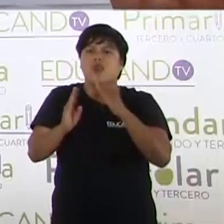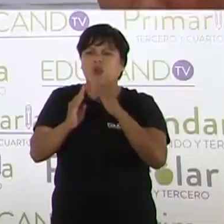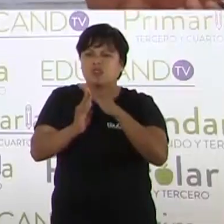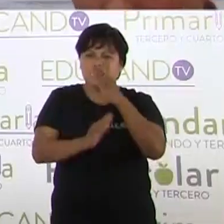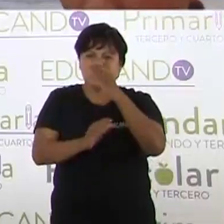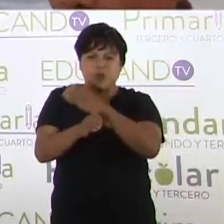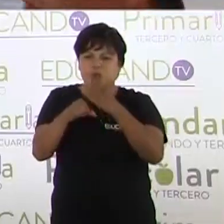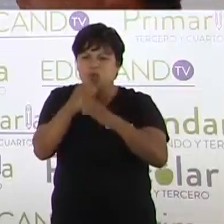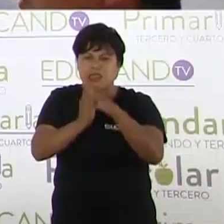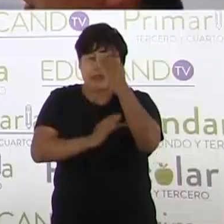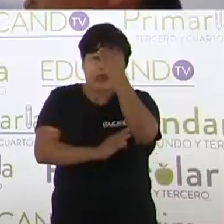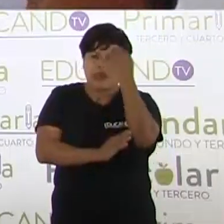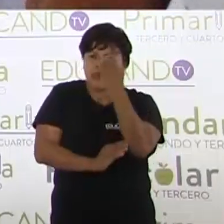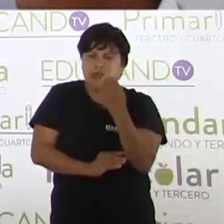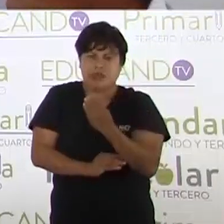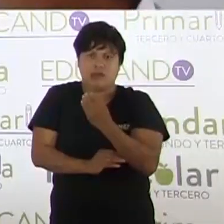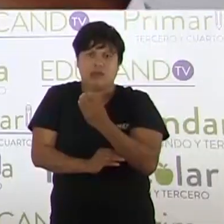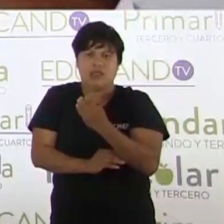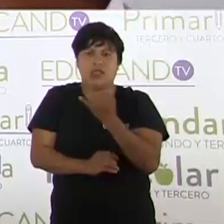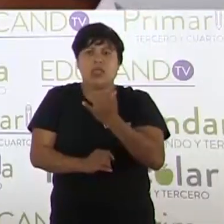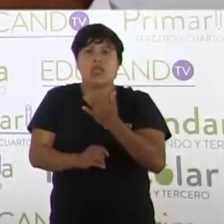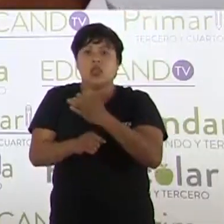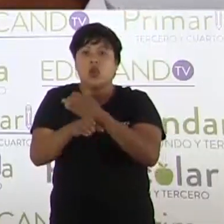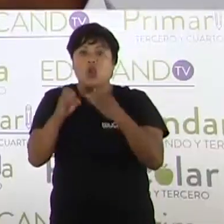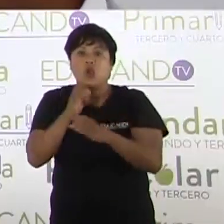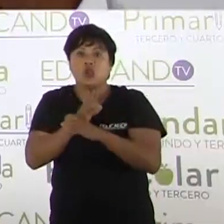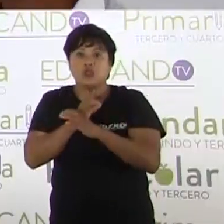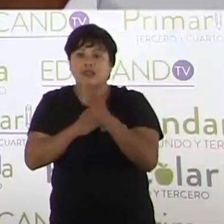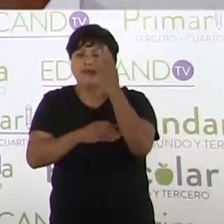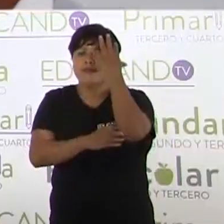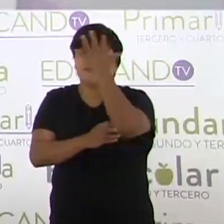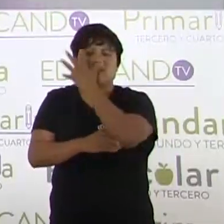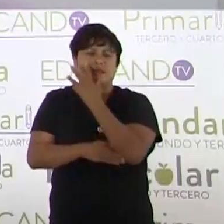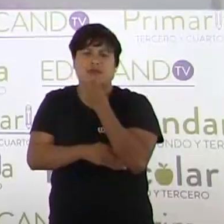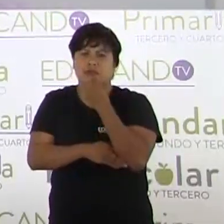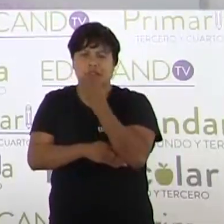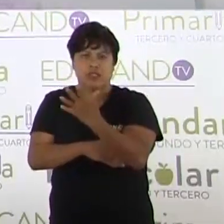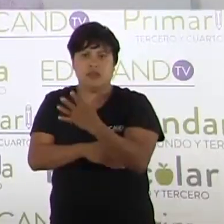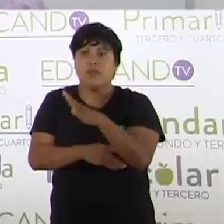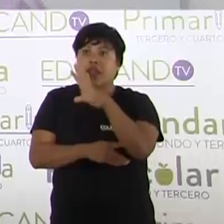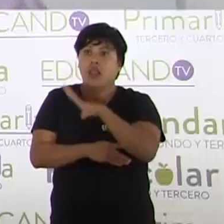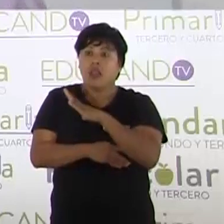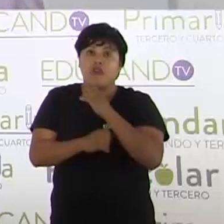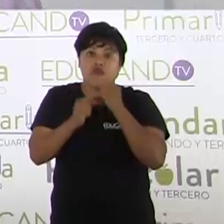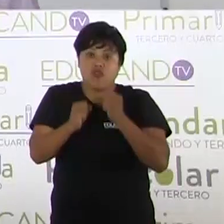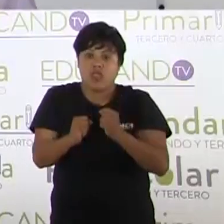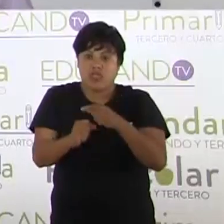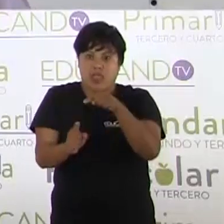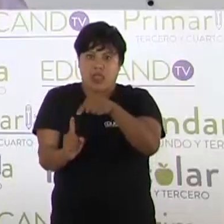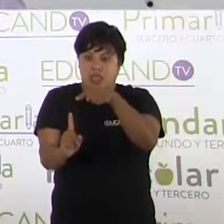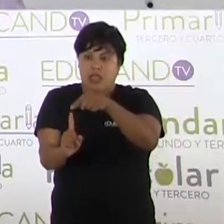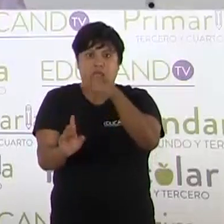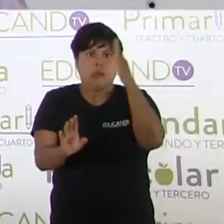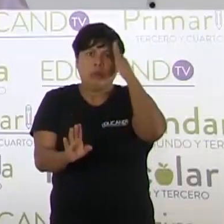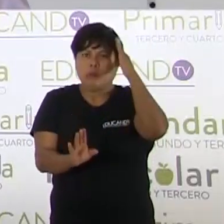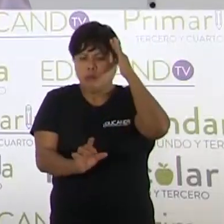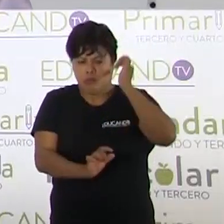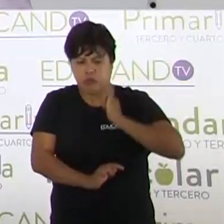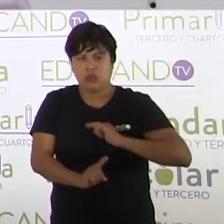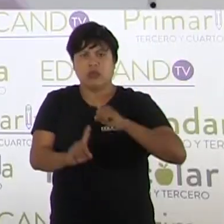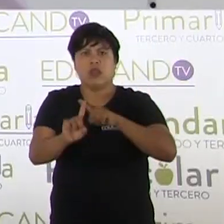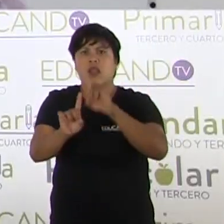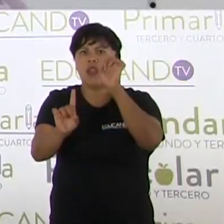y en la belleza. Hay un fuerte papel de la mujer, ¿sí?